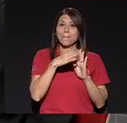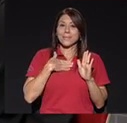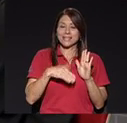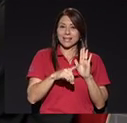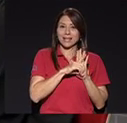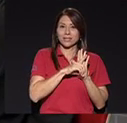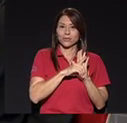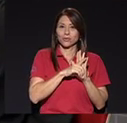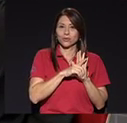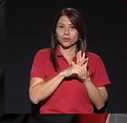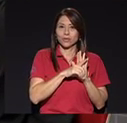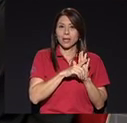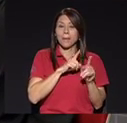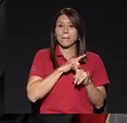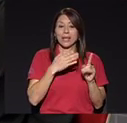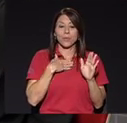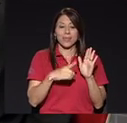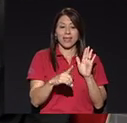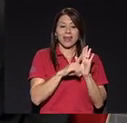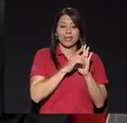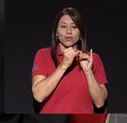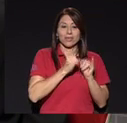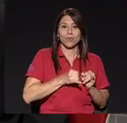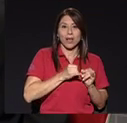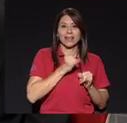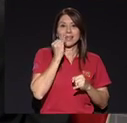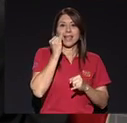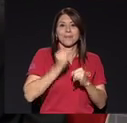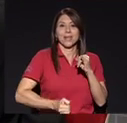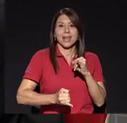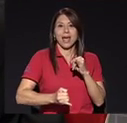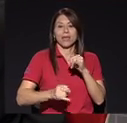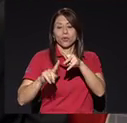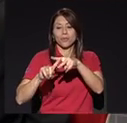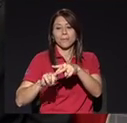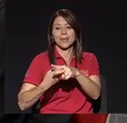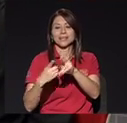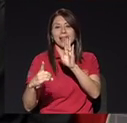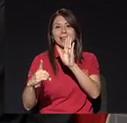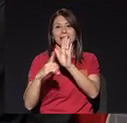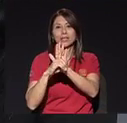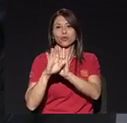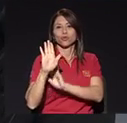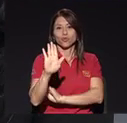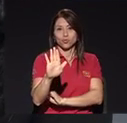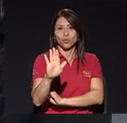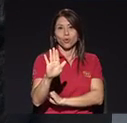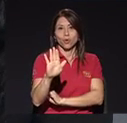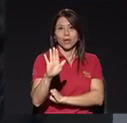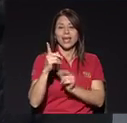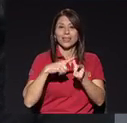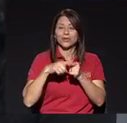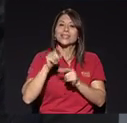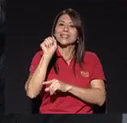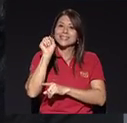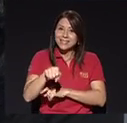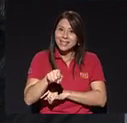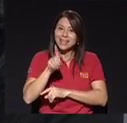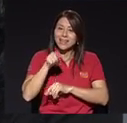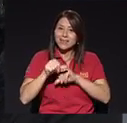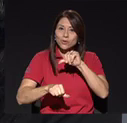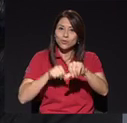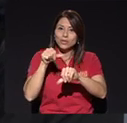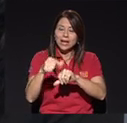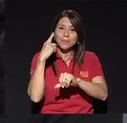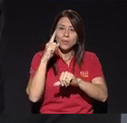principio, mis derechos, pero mi derecho individual termina donde empieza el suyo. Entonces, sí, hay que luchar por